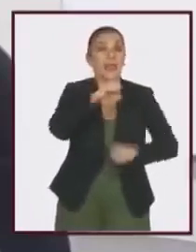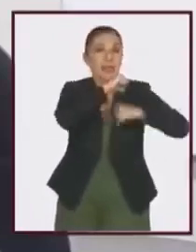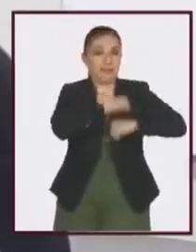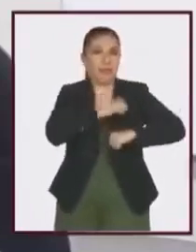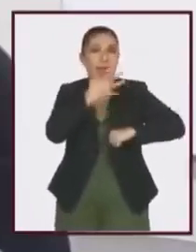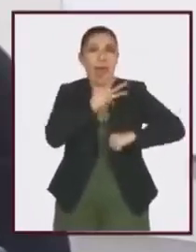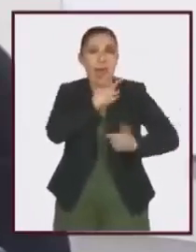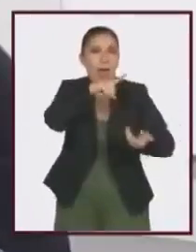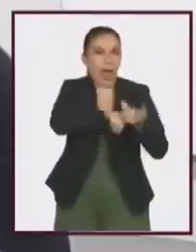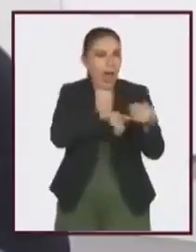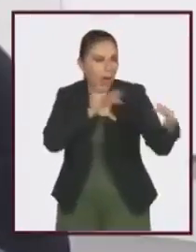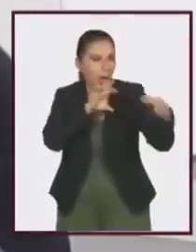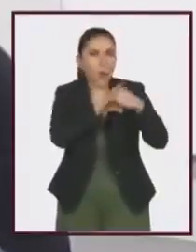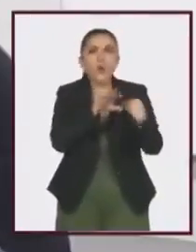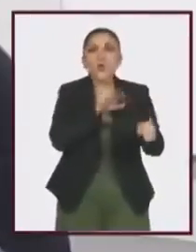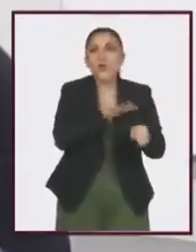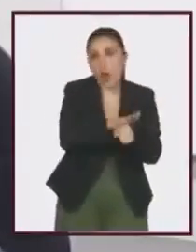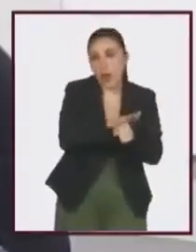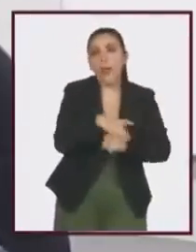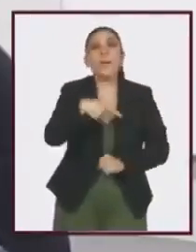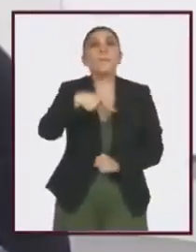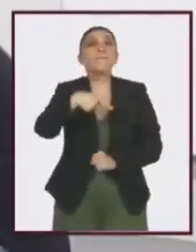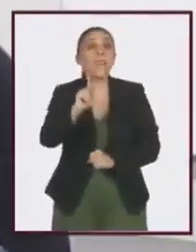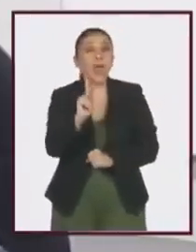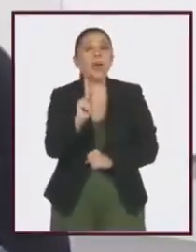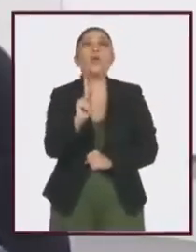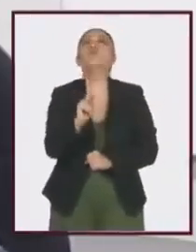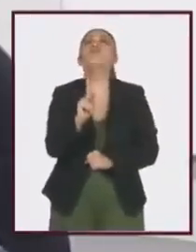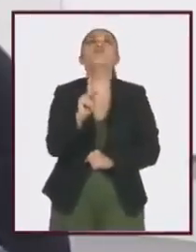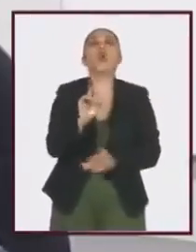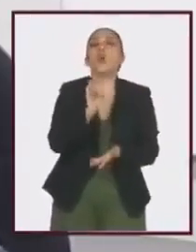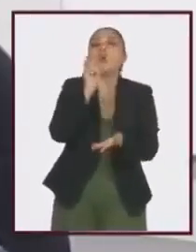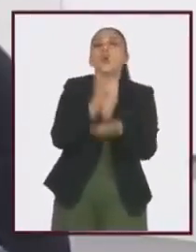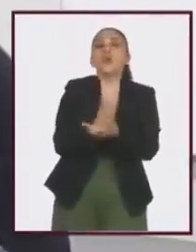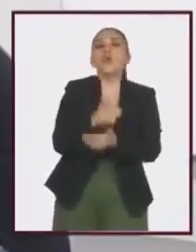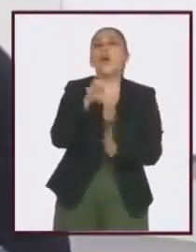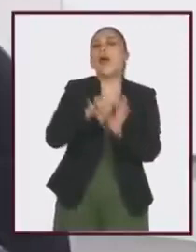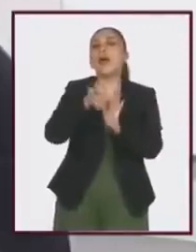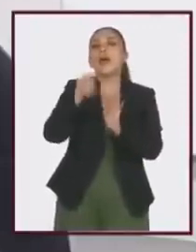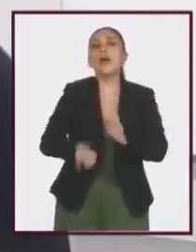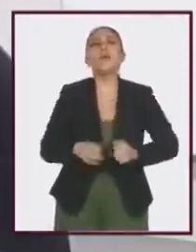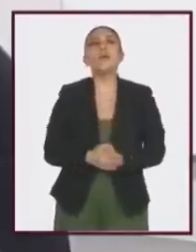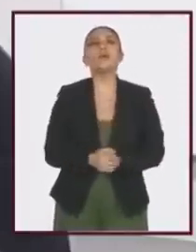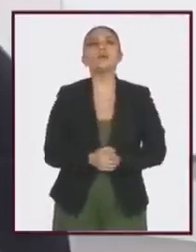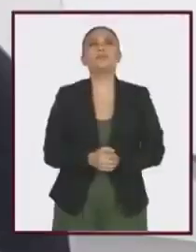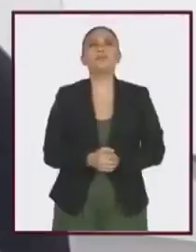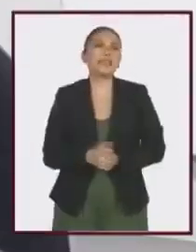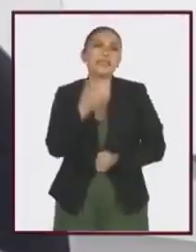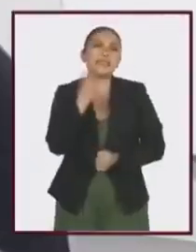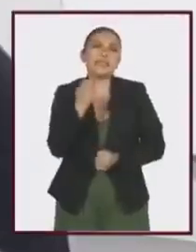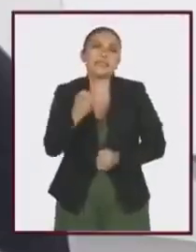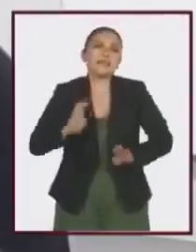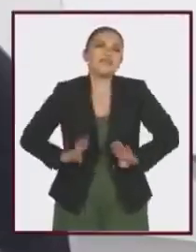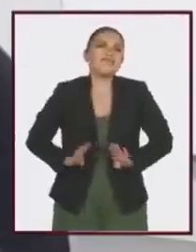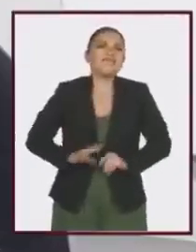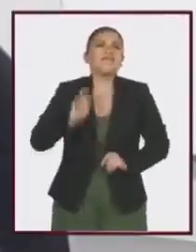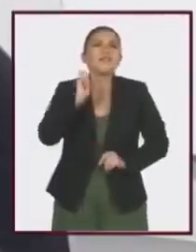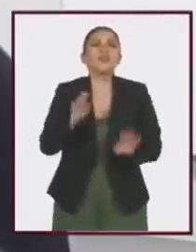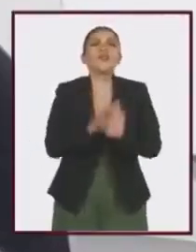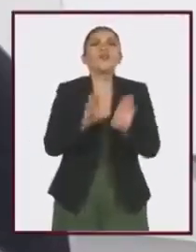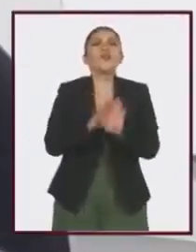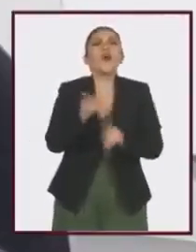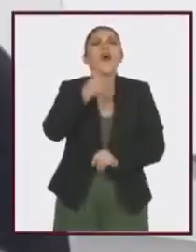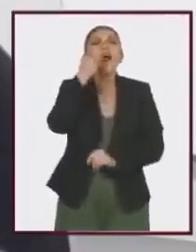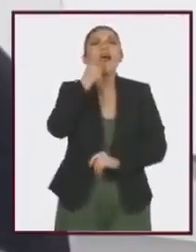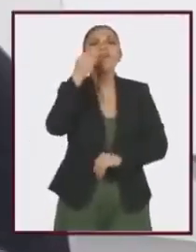están presentes. Pero solamente, digamos, es una cuestión de